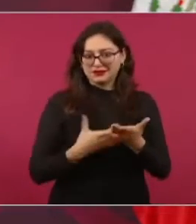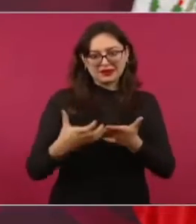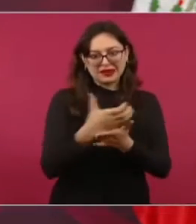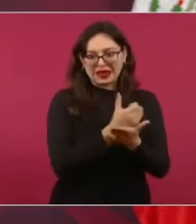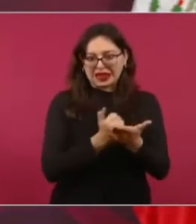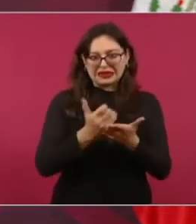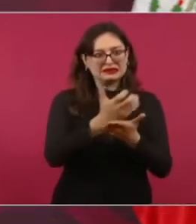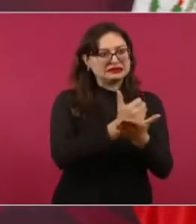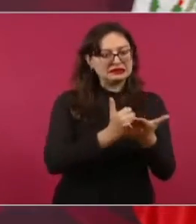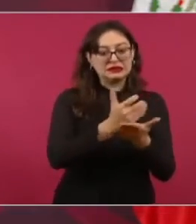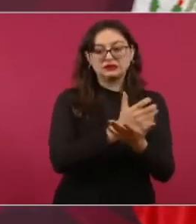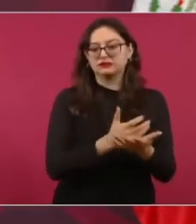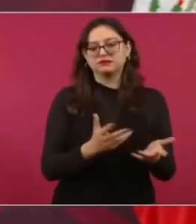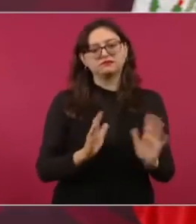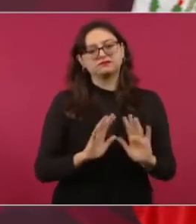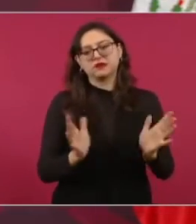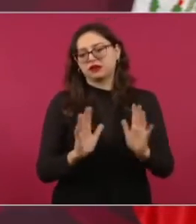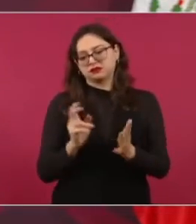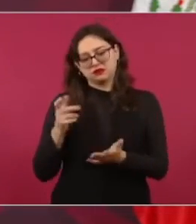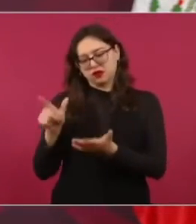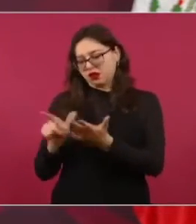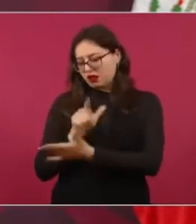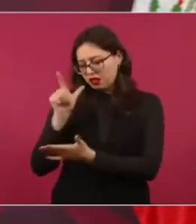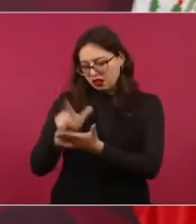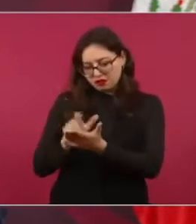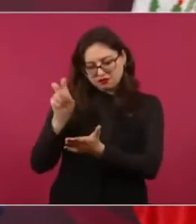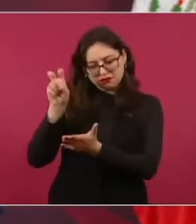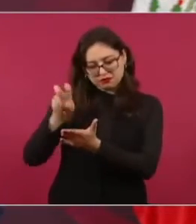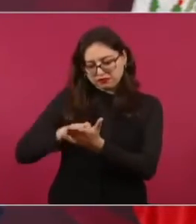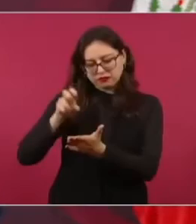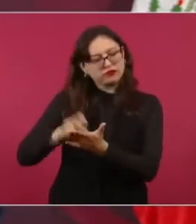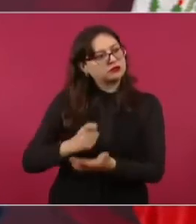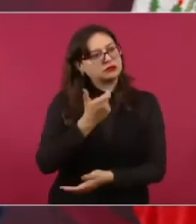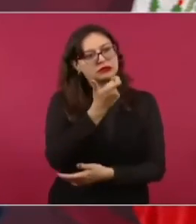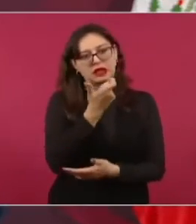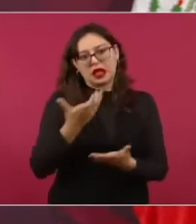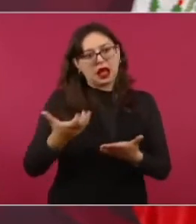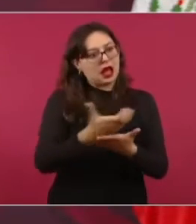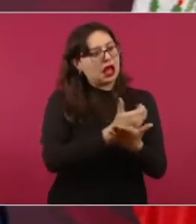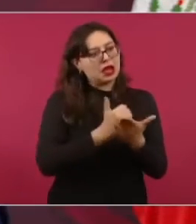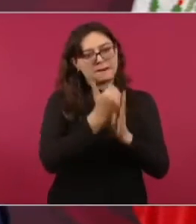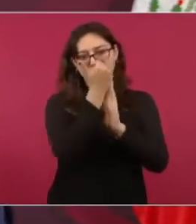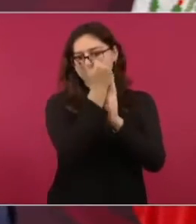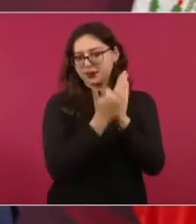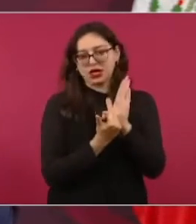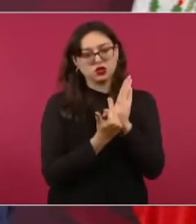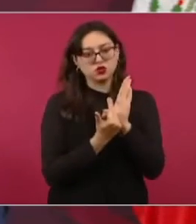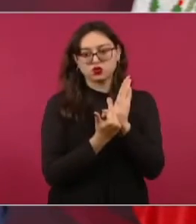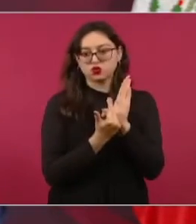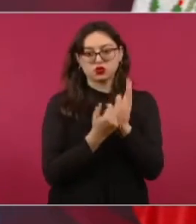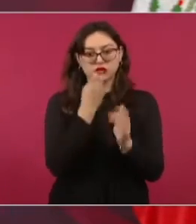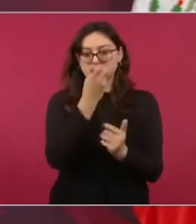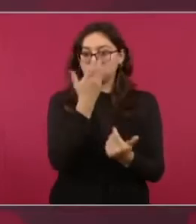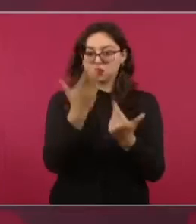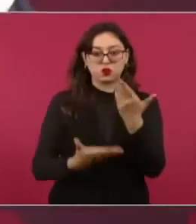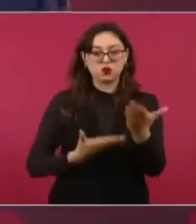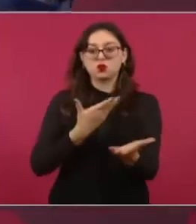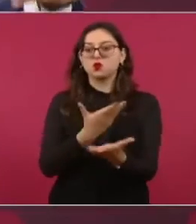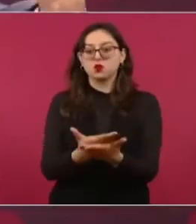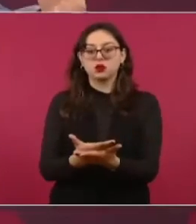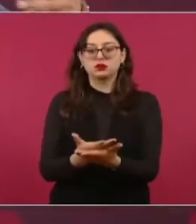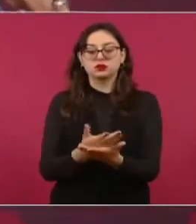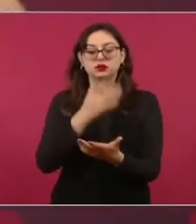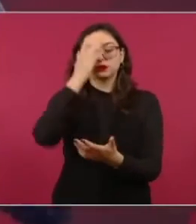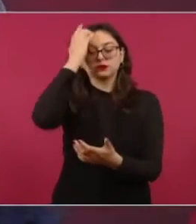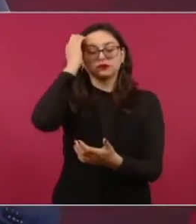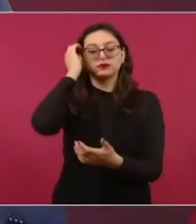esa parte fue lo que se planteó, ¿sí? Básicamente, que era lo